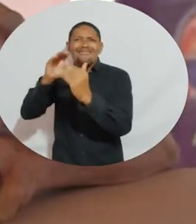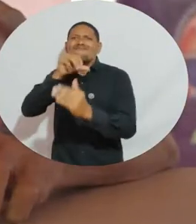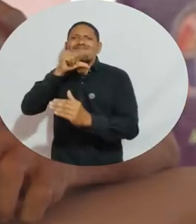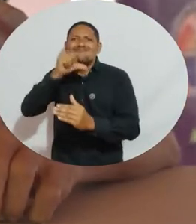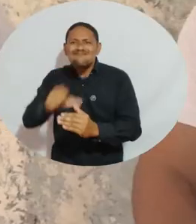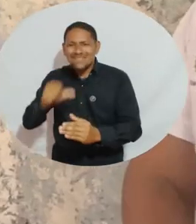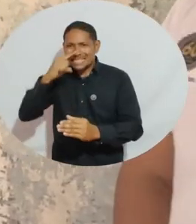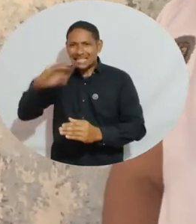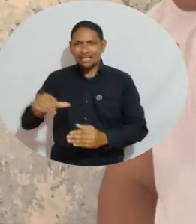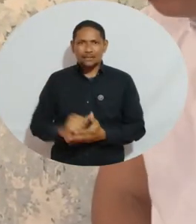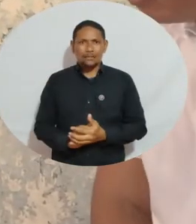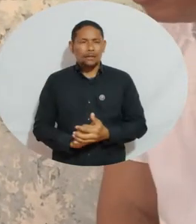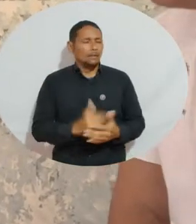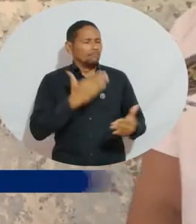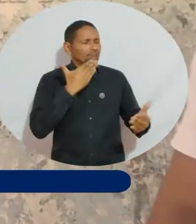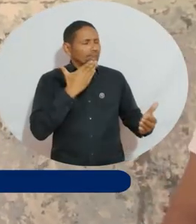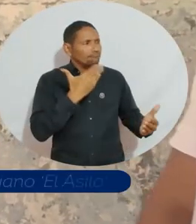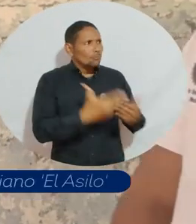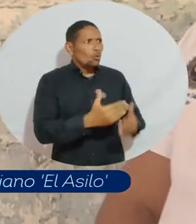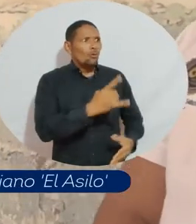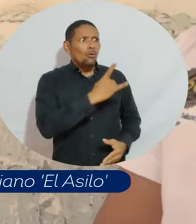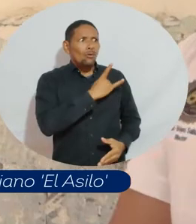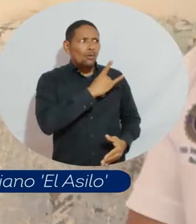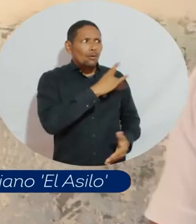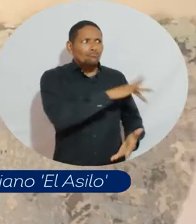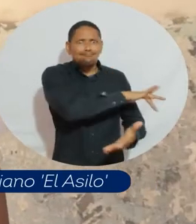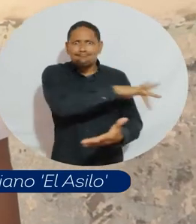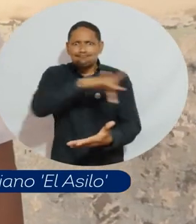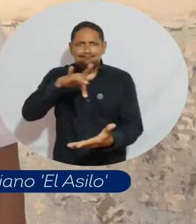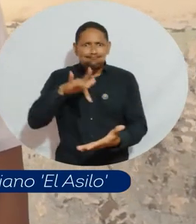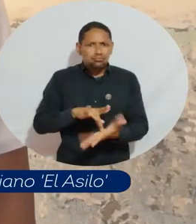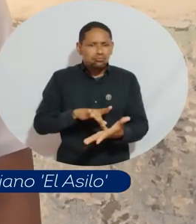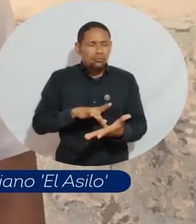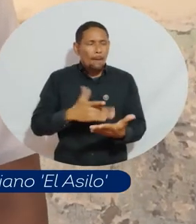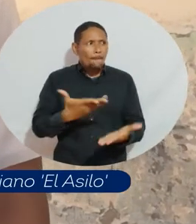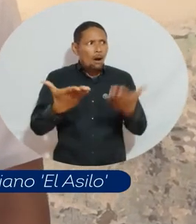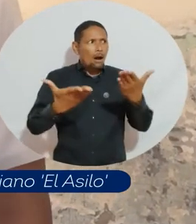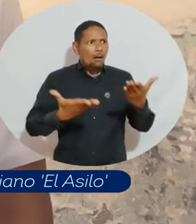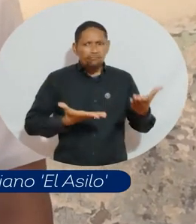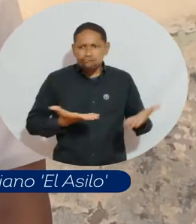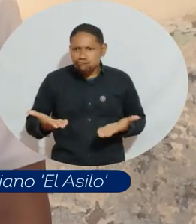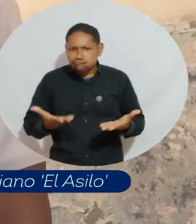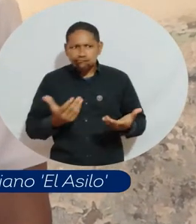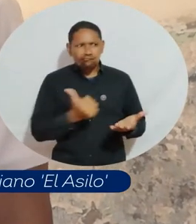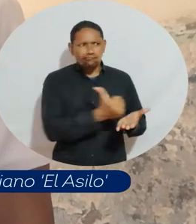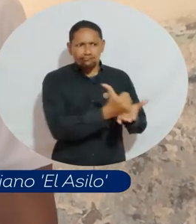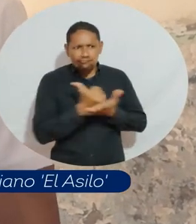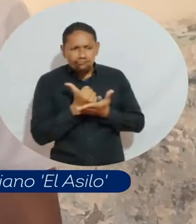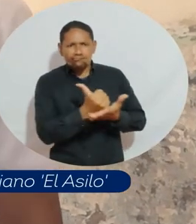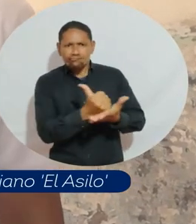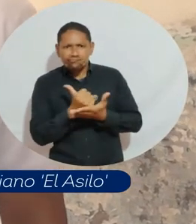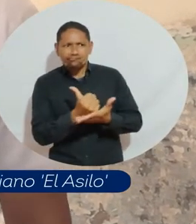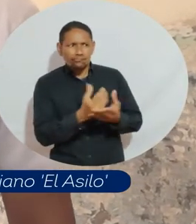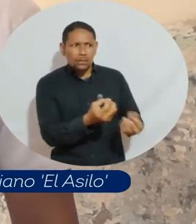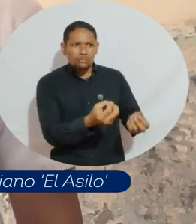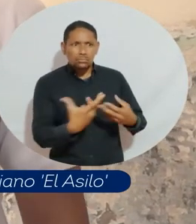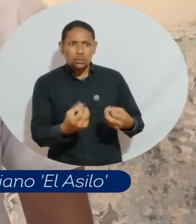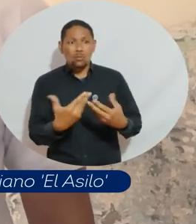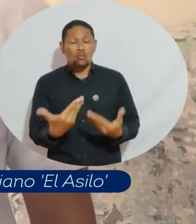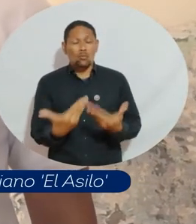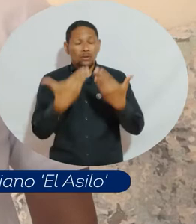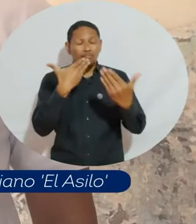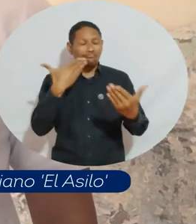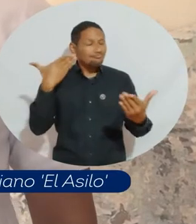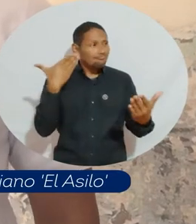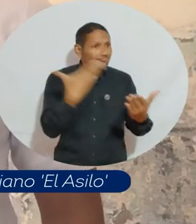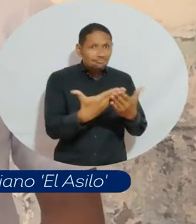Santa Marta. Agradecerles a la universidad por su presencia, por todo el servicio que hasta ahora nos han prestado, y